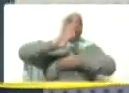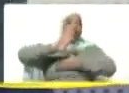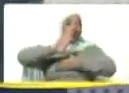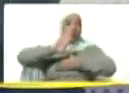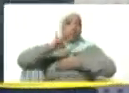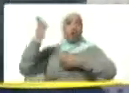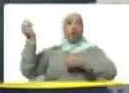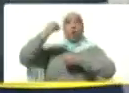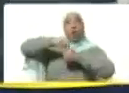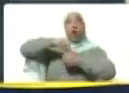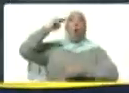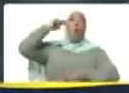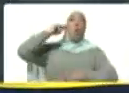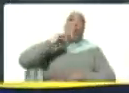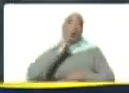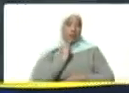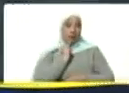incluidos Simón Bolívar,